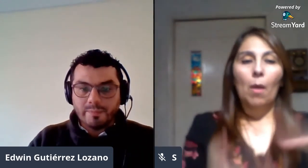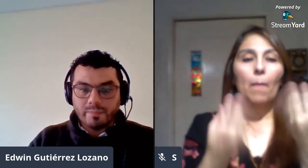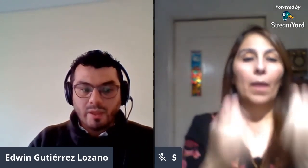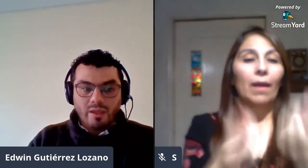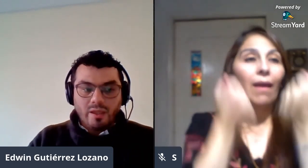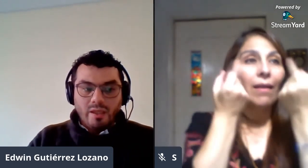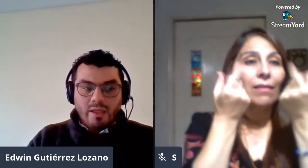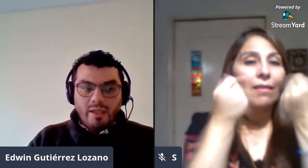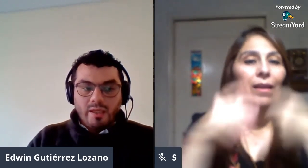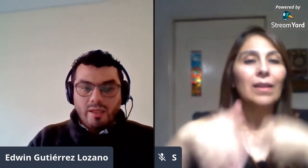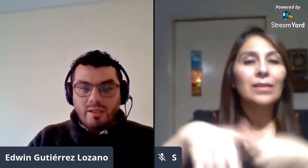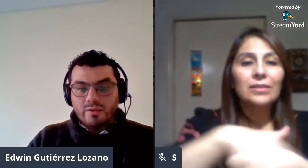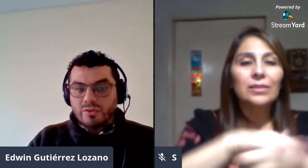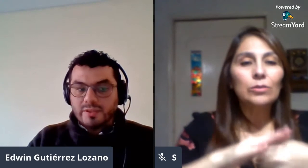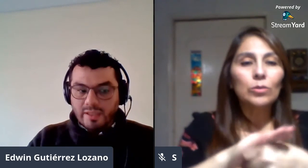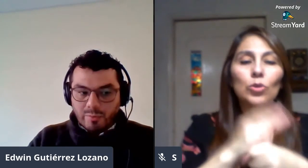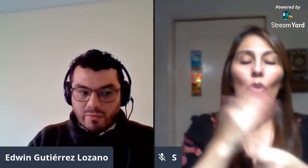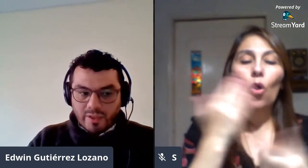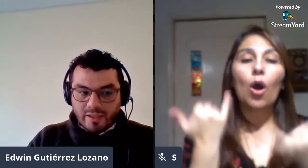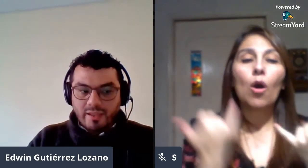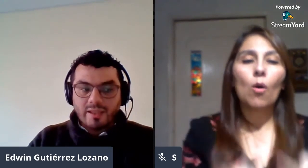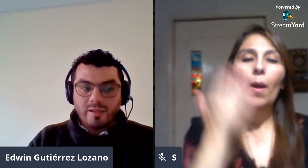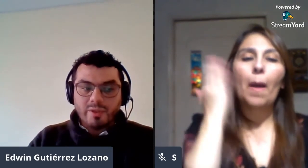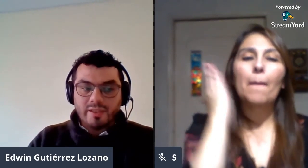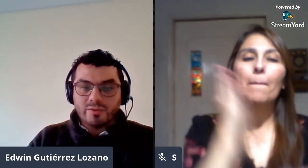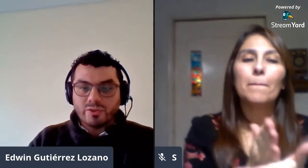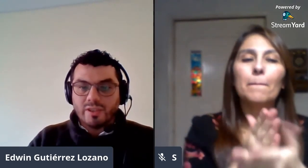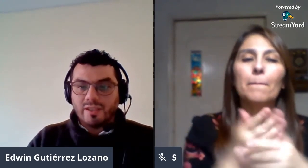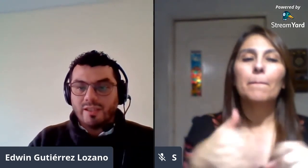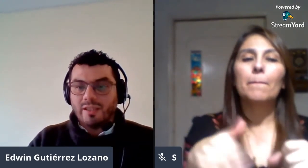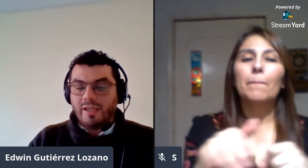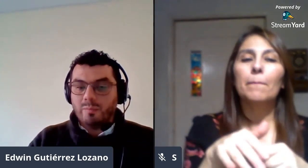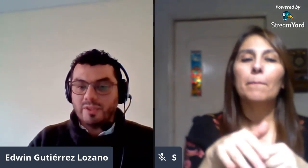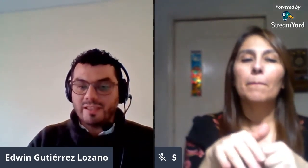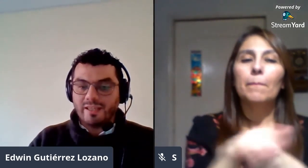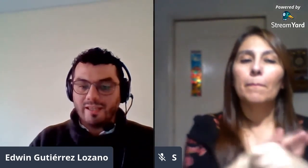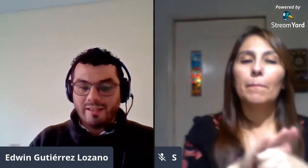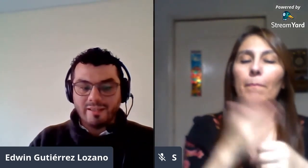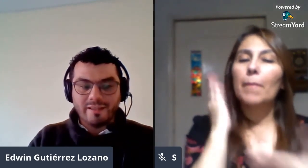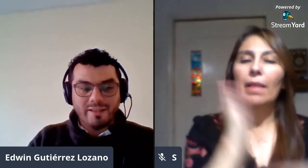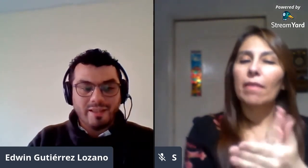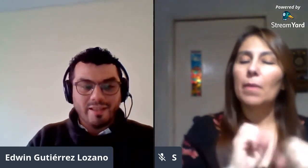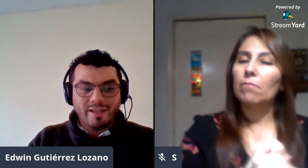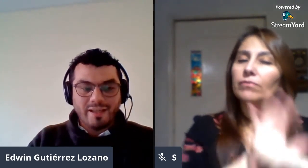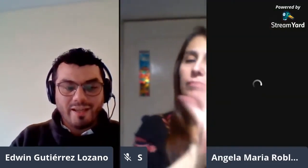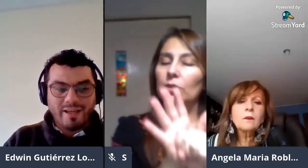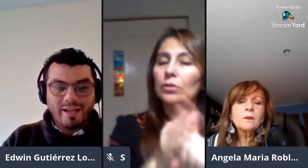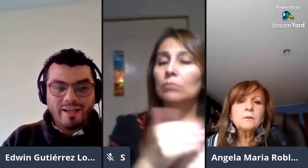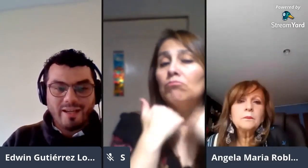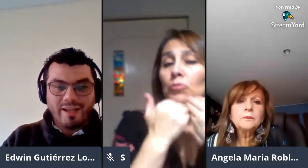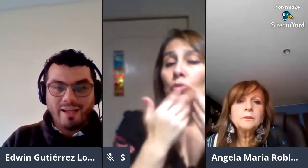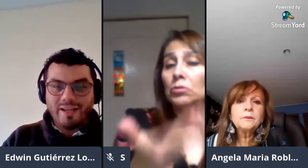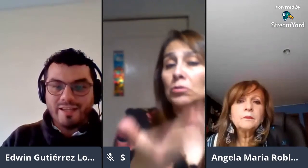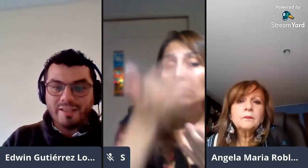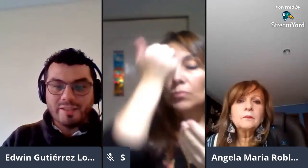en la pandemia? No sé si la profe Ángela María nos quiere empezar